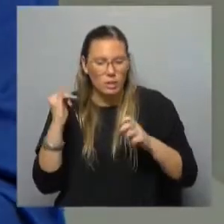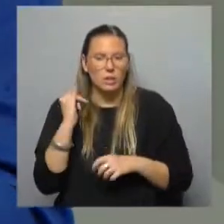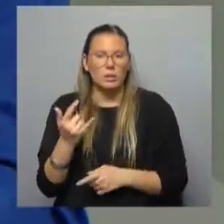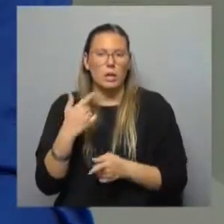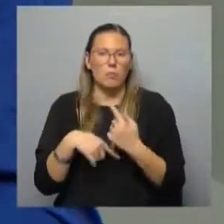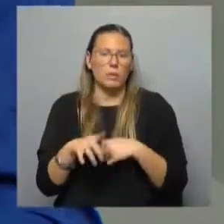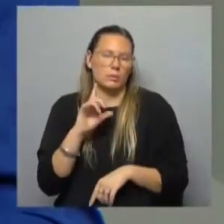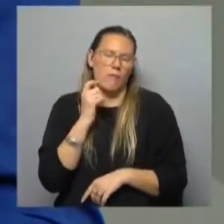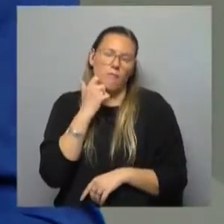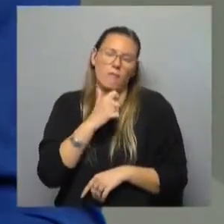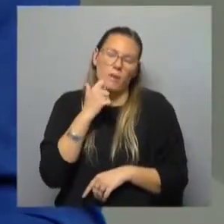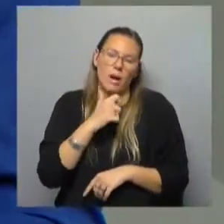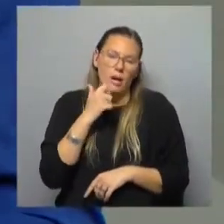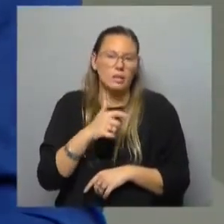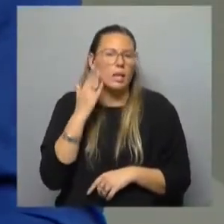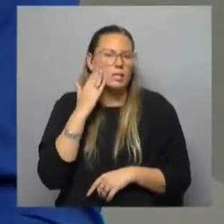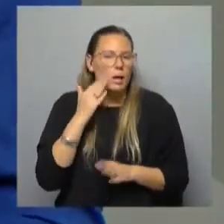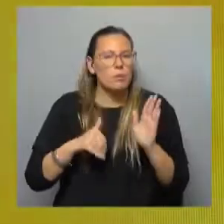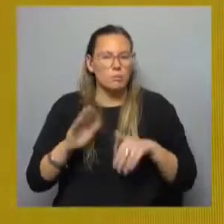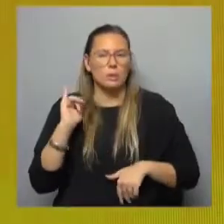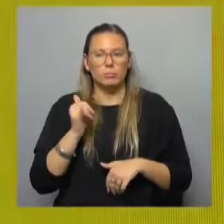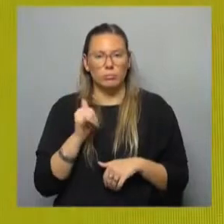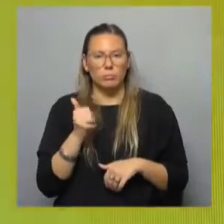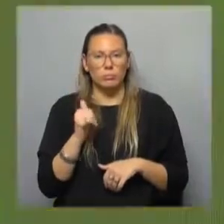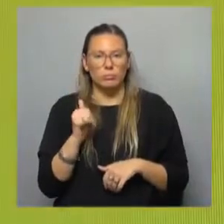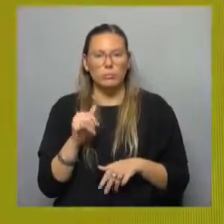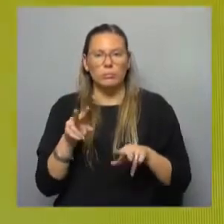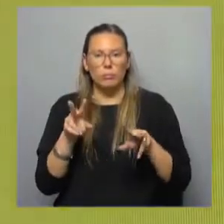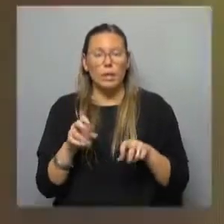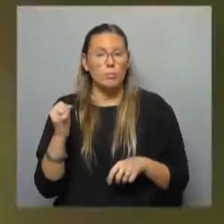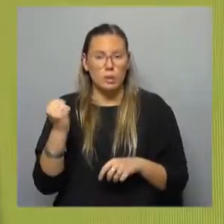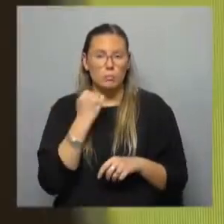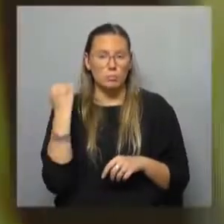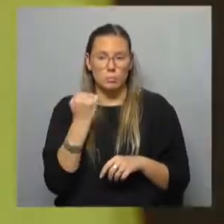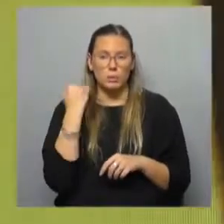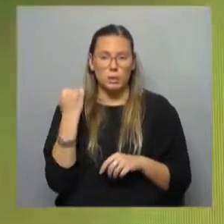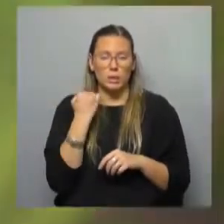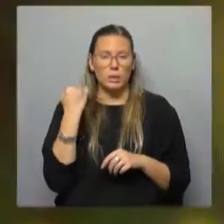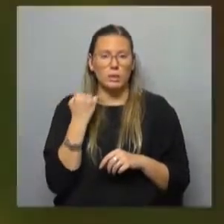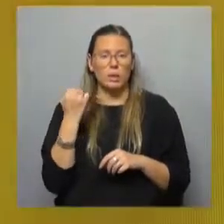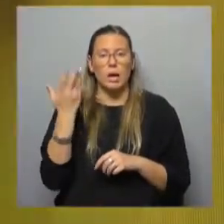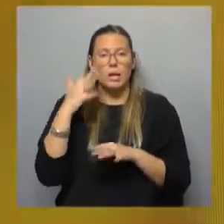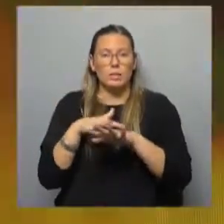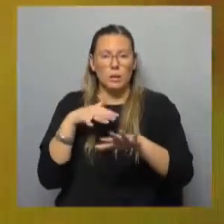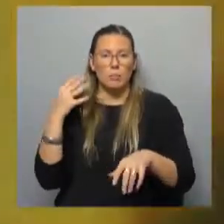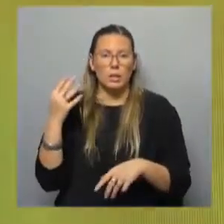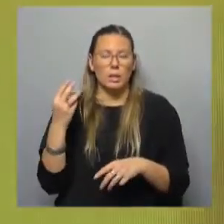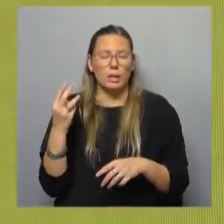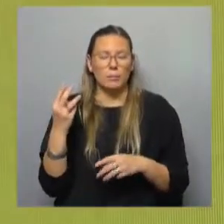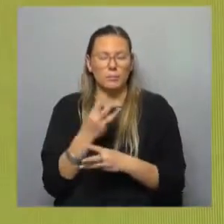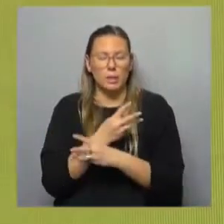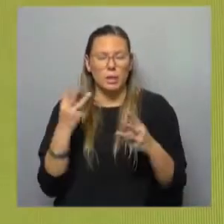estamos lejísimos de tener una idea, ¿no? Exactamente, en un tema muy importante, y es que bueno, la Asamblea General de las Naciones